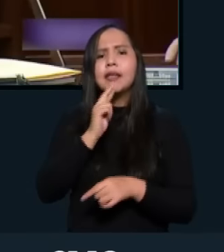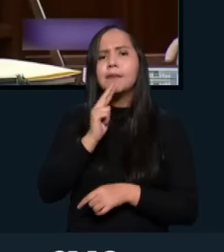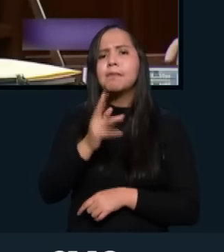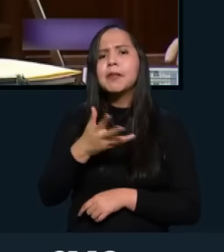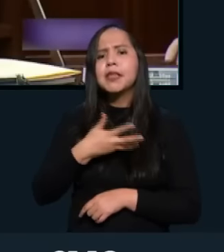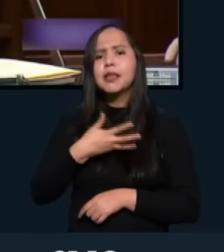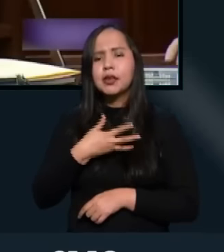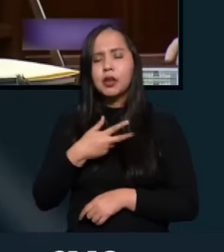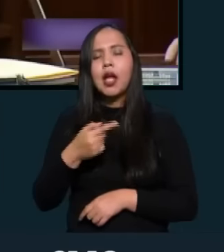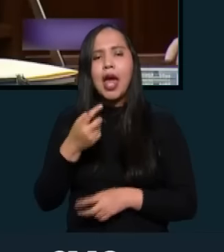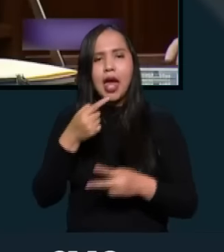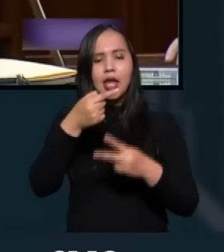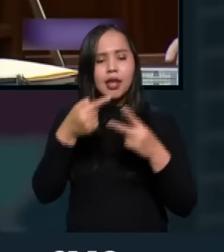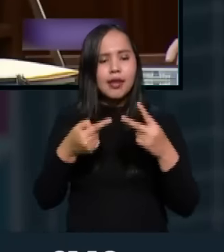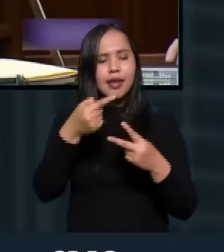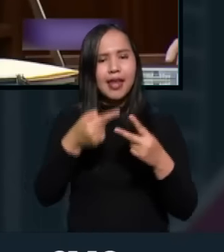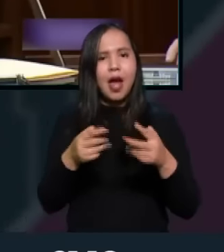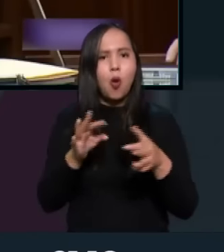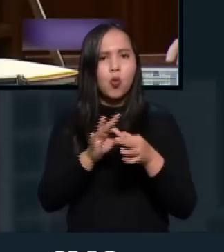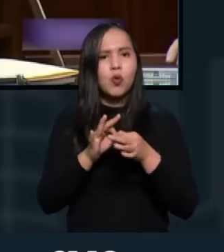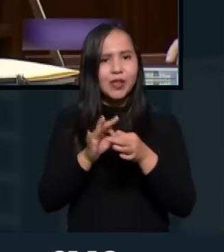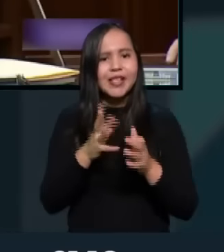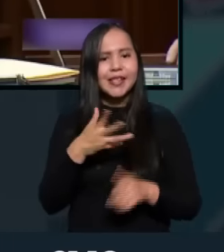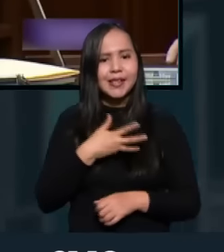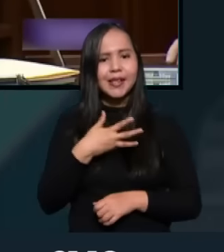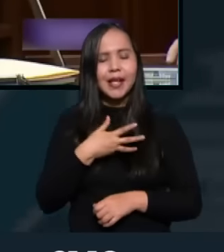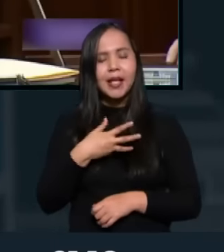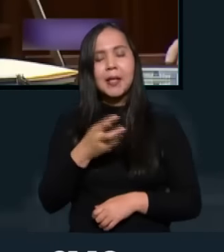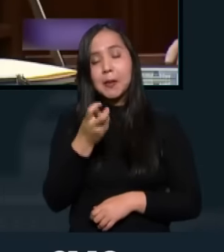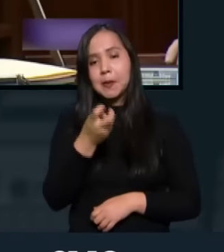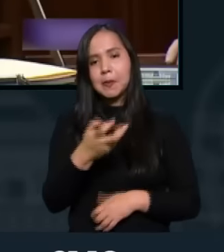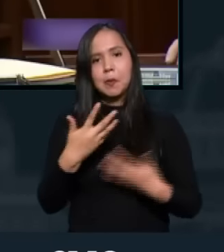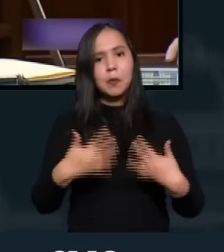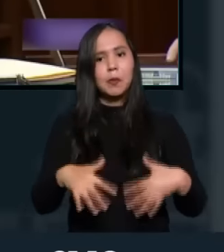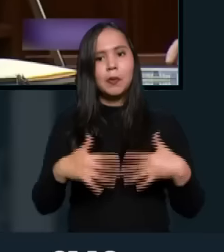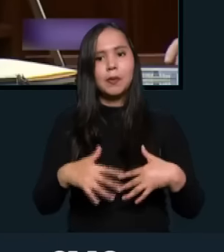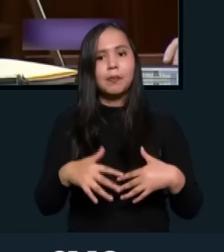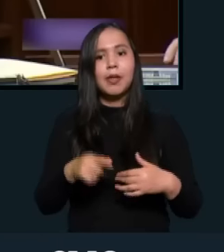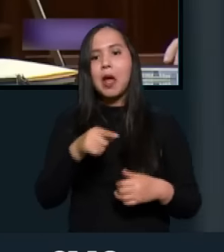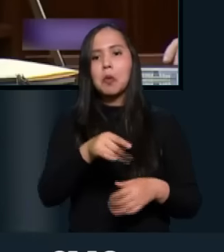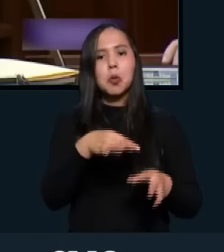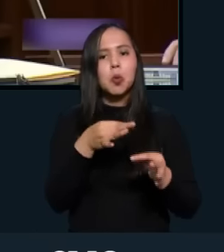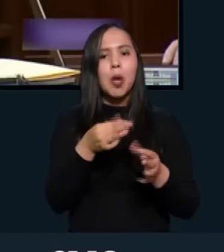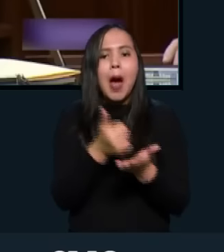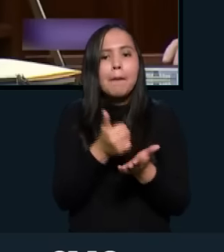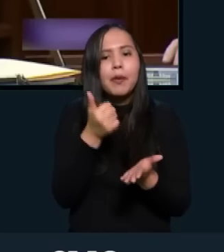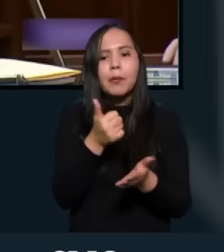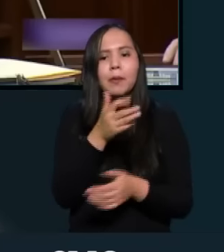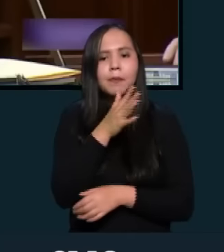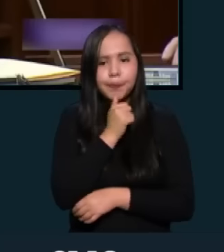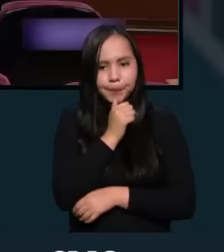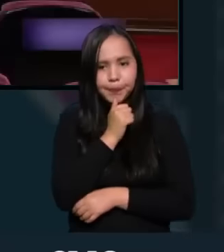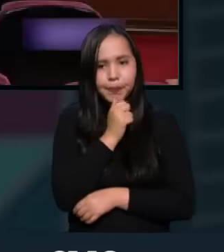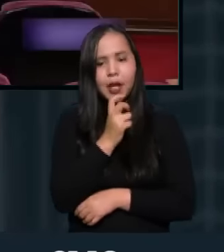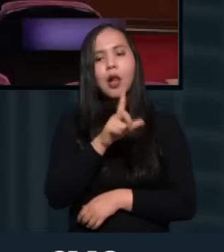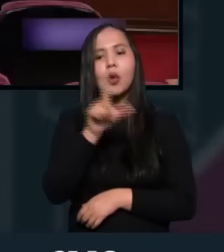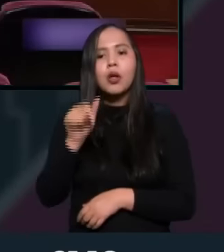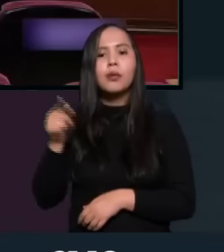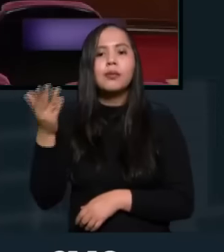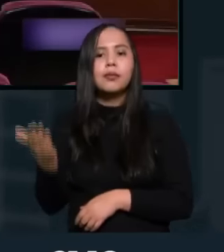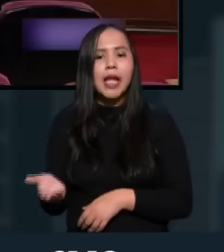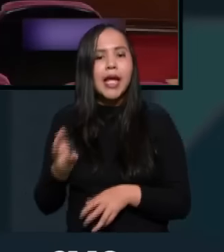para mí los dos elementos están vinculados y yo adelanto que me parece improcedente. Lo regaña y